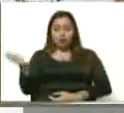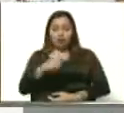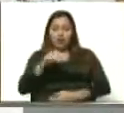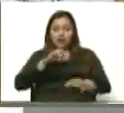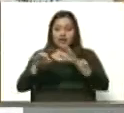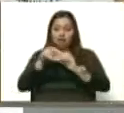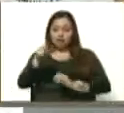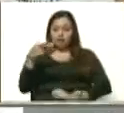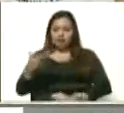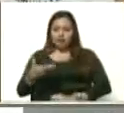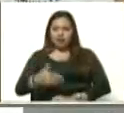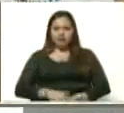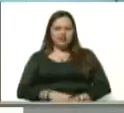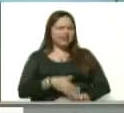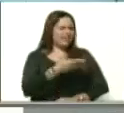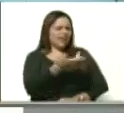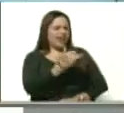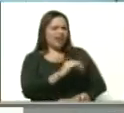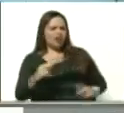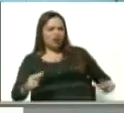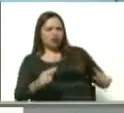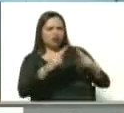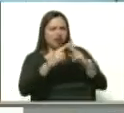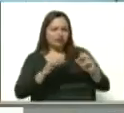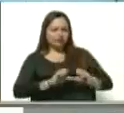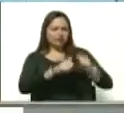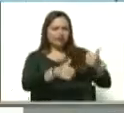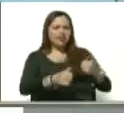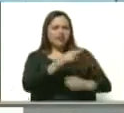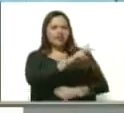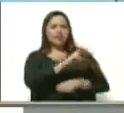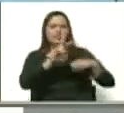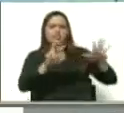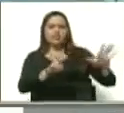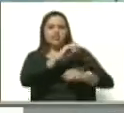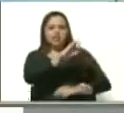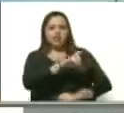es lo importante. ¿Con qué nos vamos a conseguir en ese? Arranca el 27 de julio,